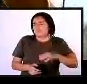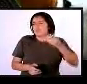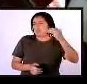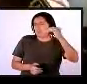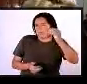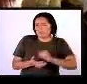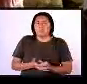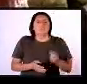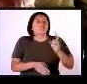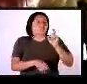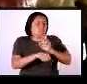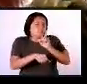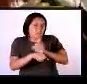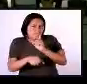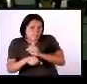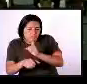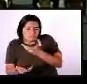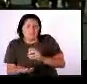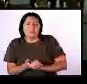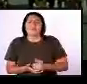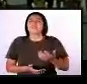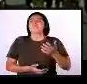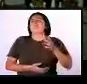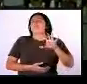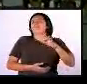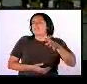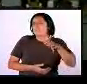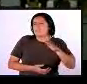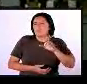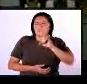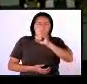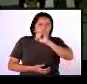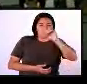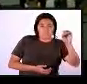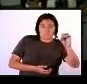elencos artísticos. Vienen aproximadamente